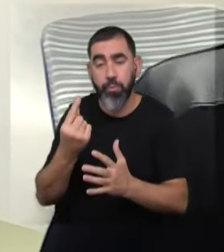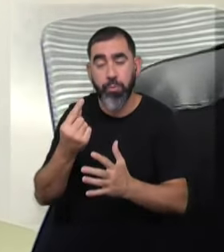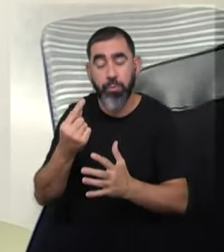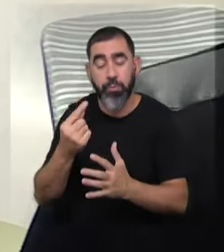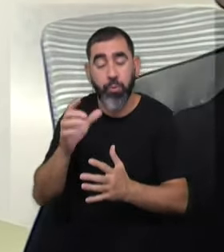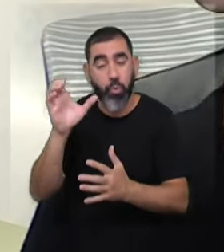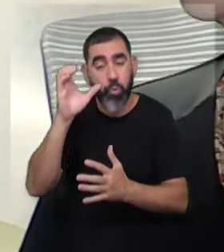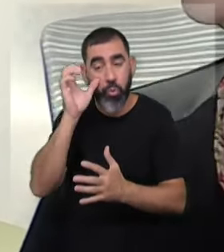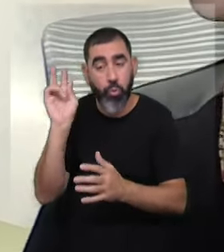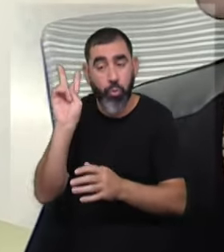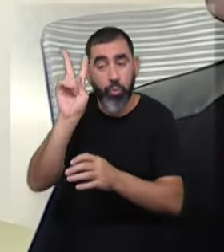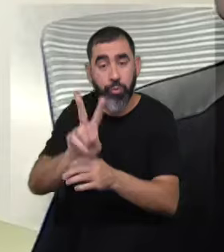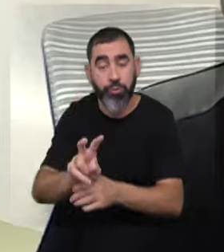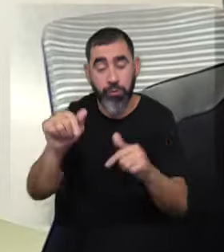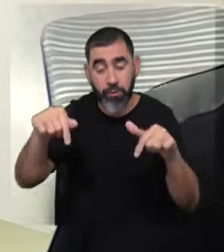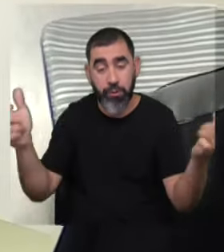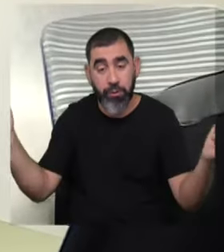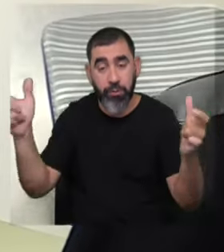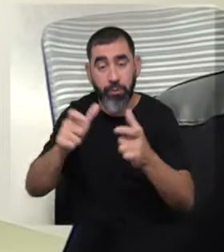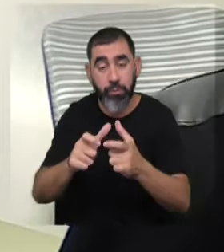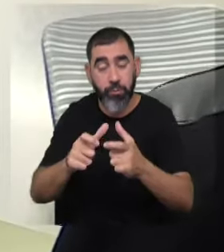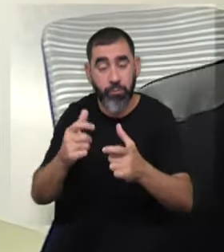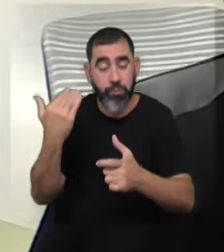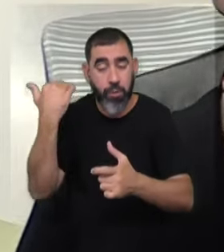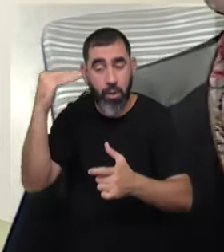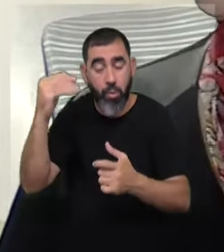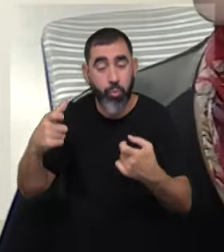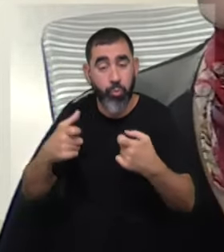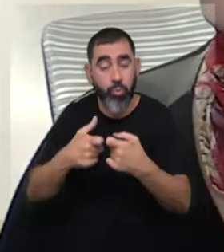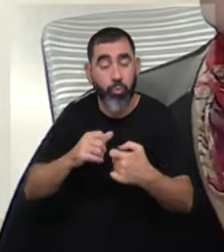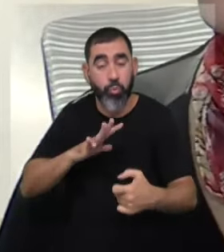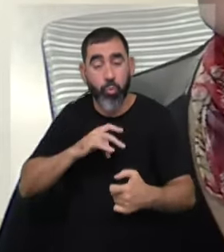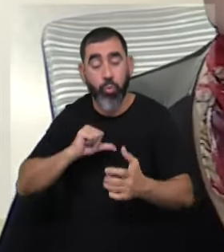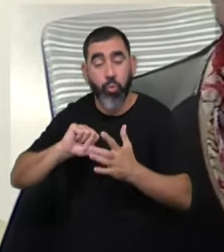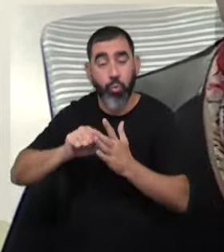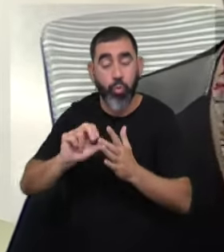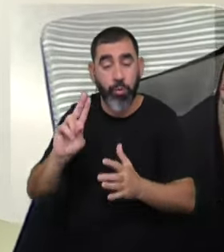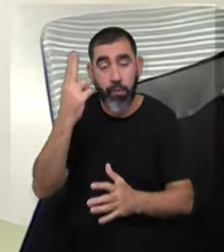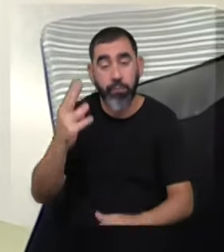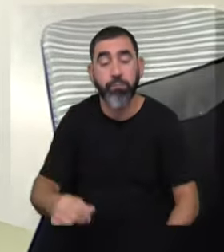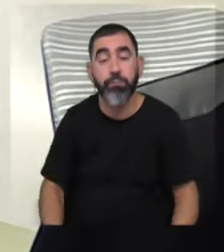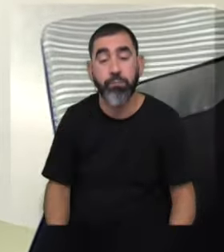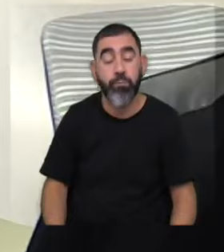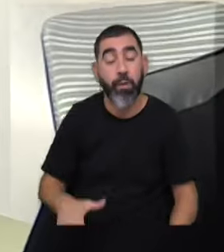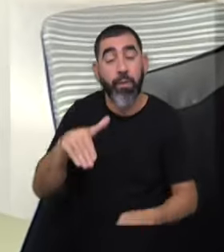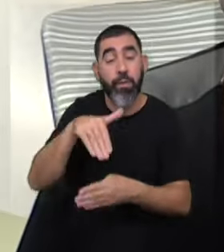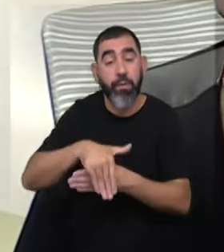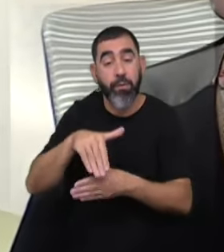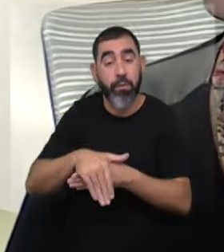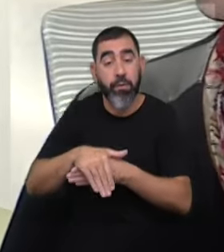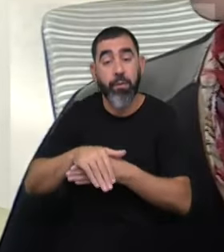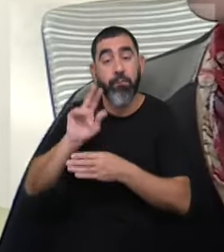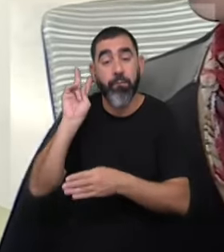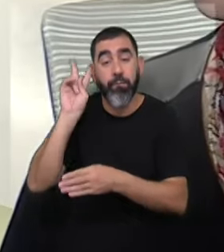a Carolina Cose, que se reunió acá en la Asociación de Jubilados y Pensionistas del Uruguay. A la tarde va a venir